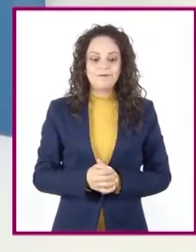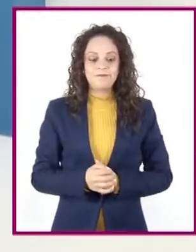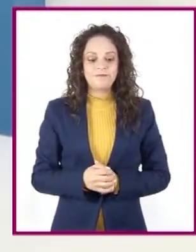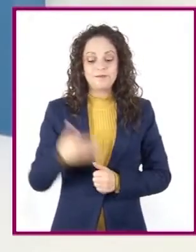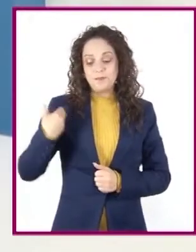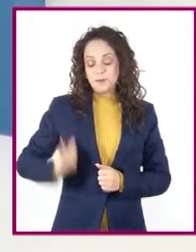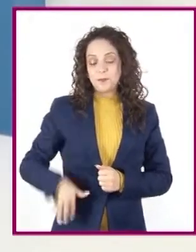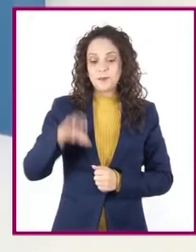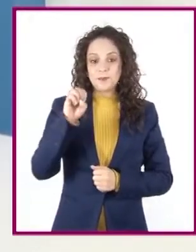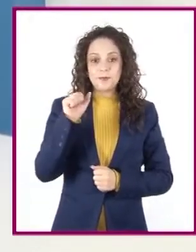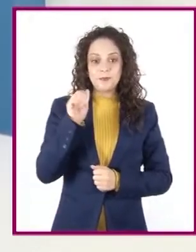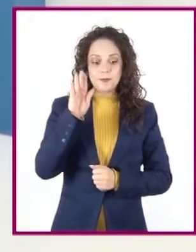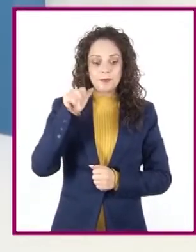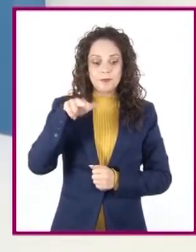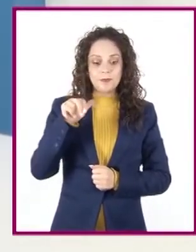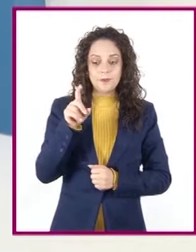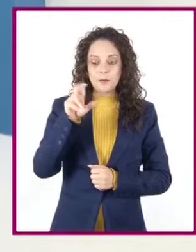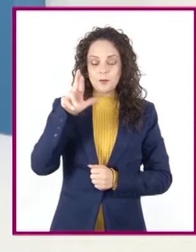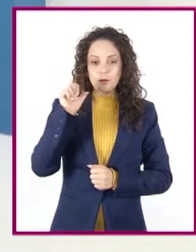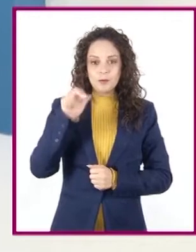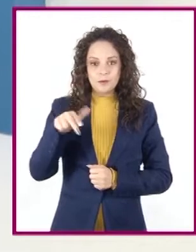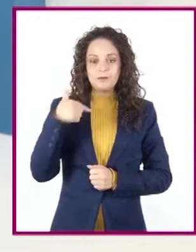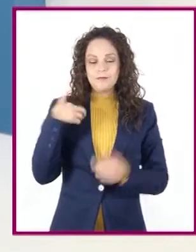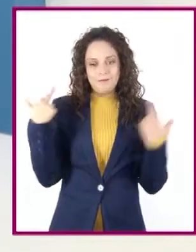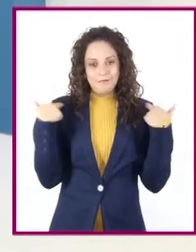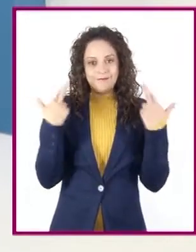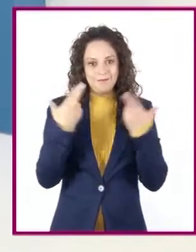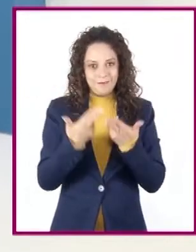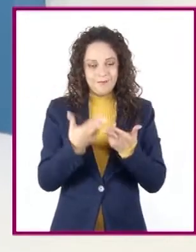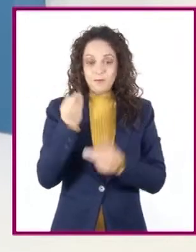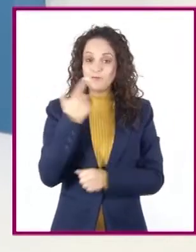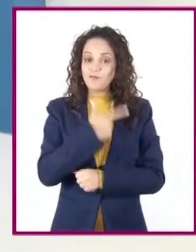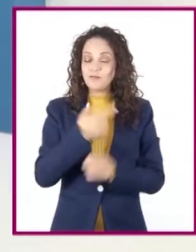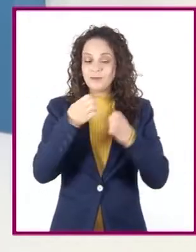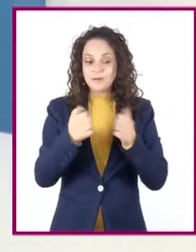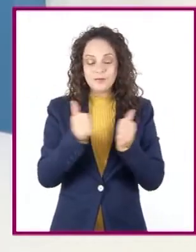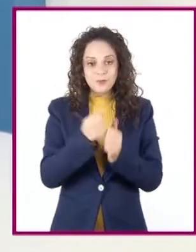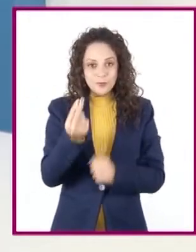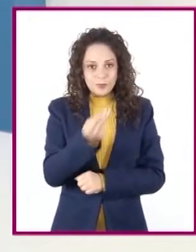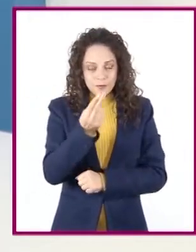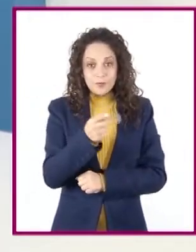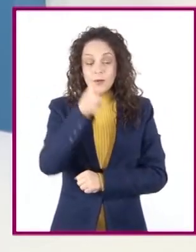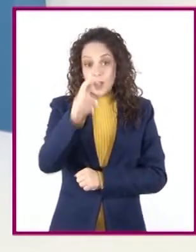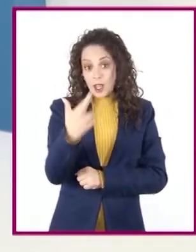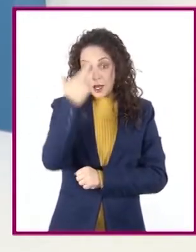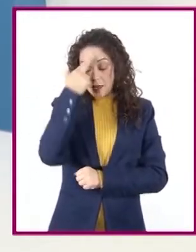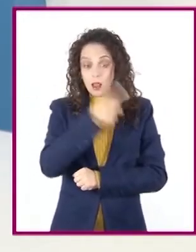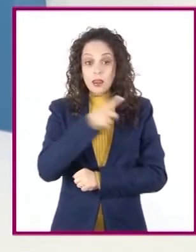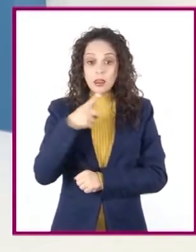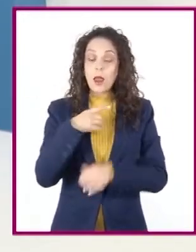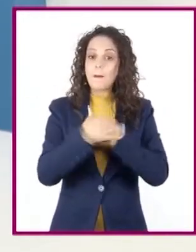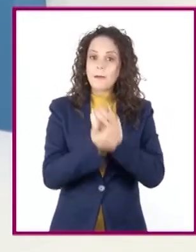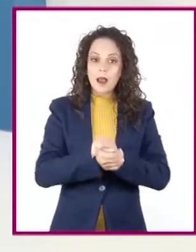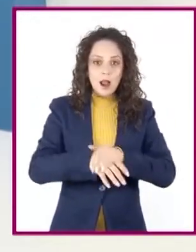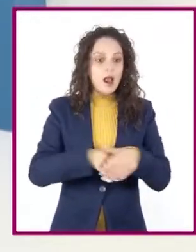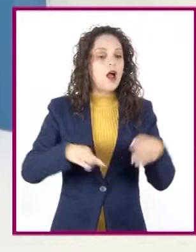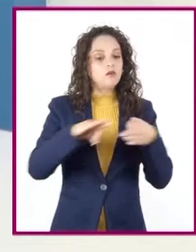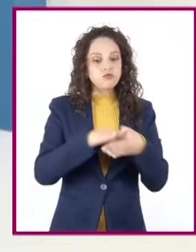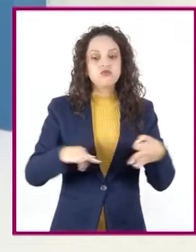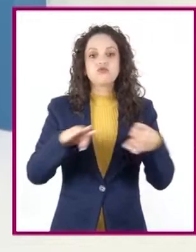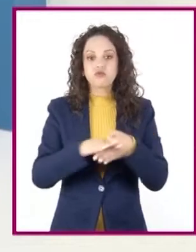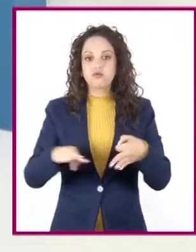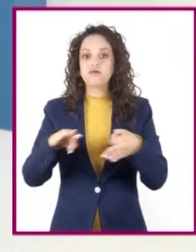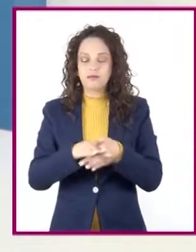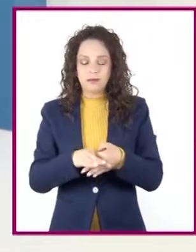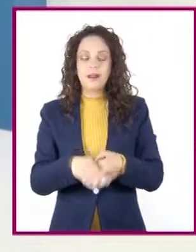es un placer estar con ustedes nuevamente. Recuerden lavarse continuamente las manos, mantener la sana